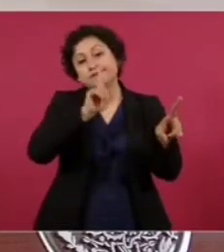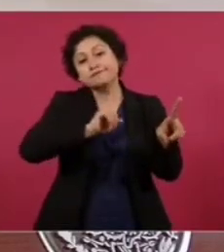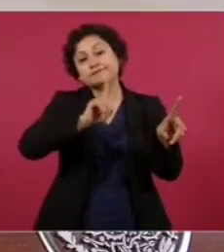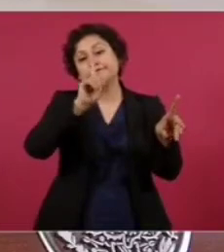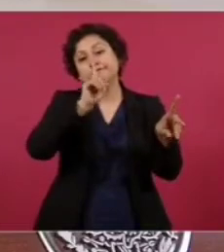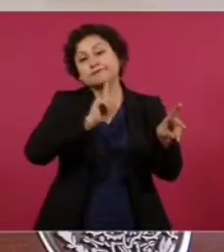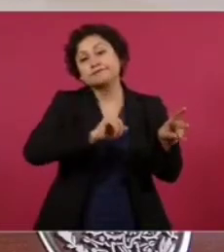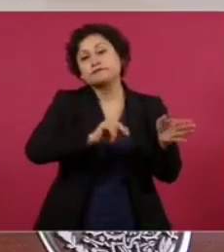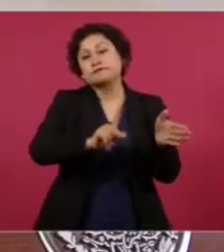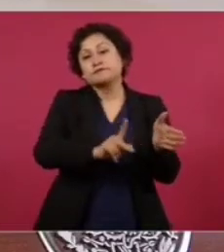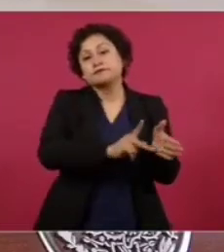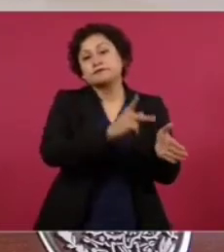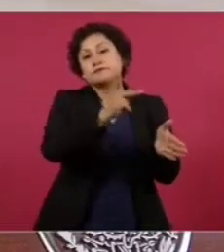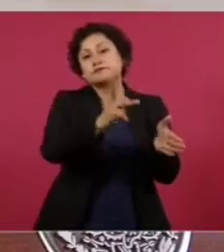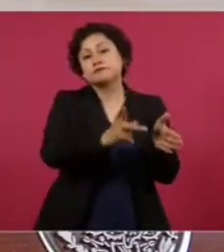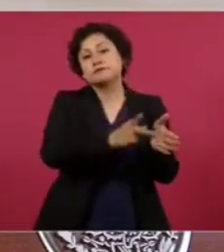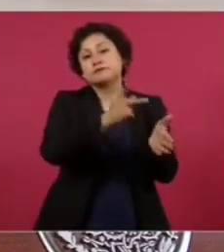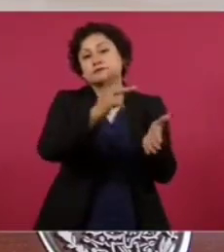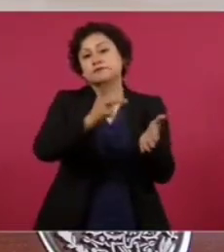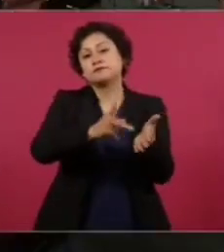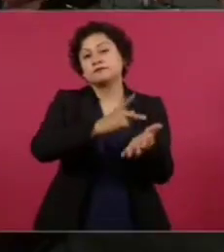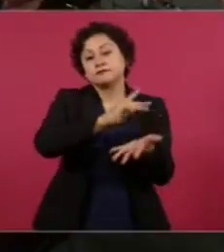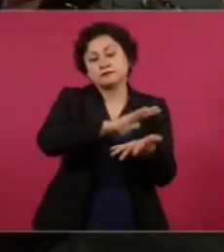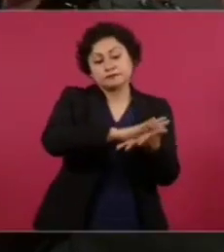medio, tienen